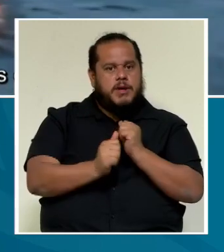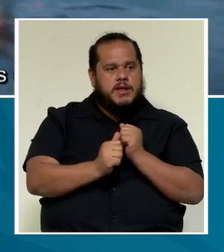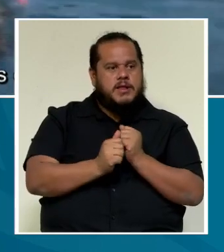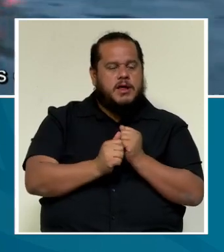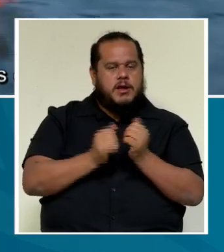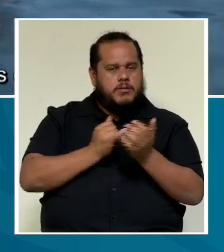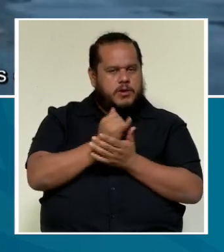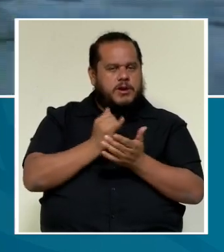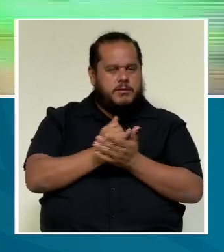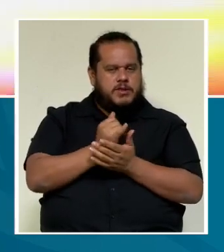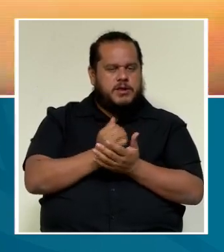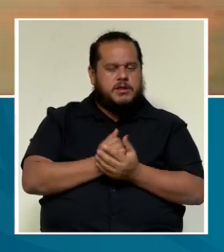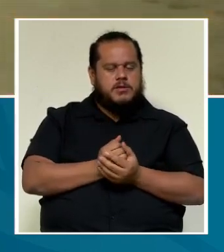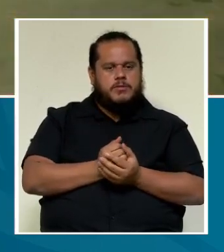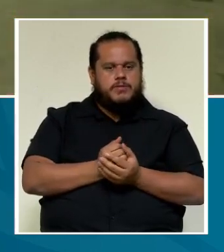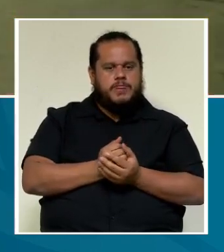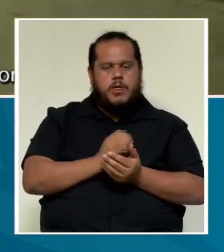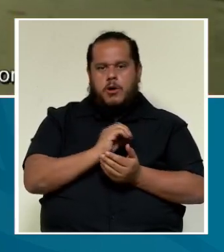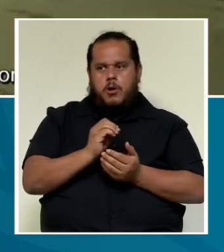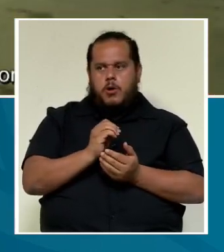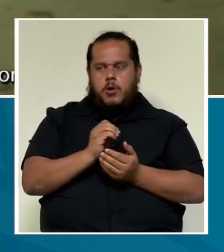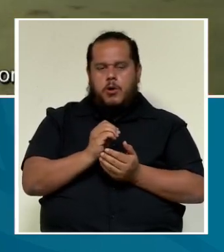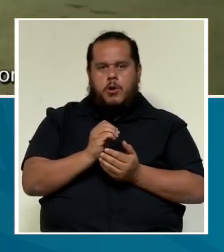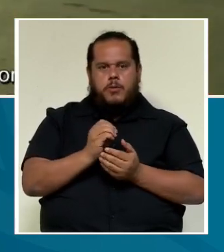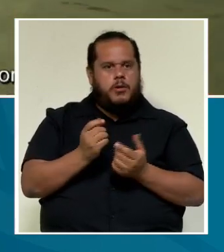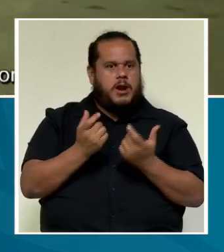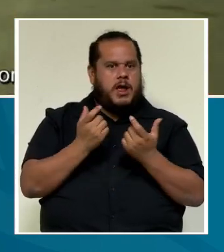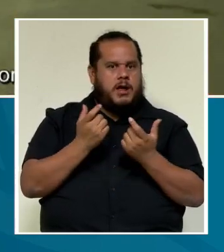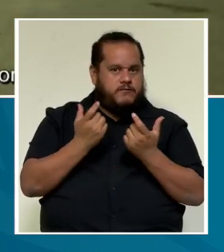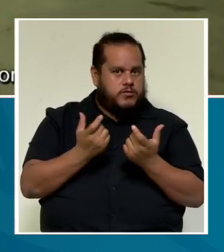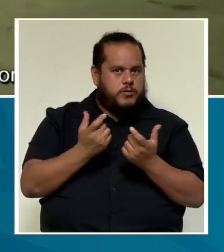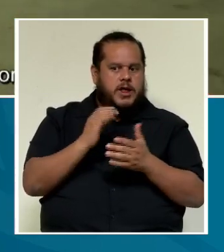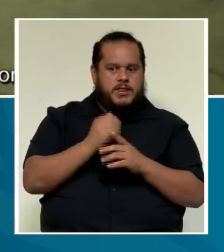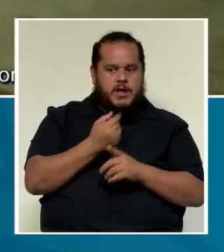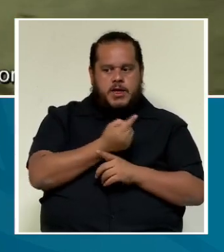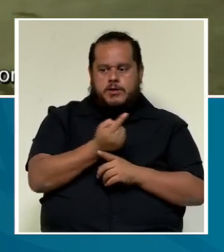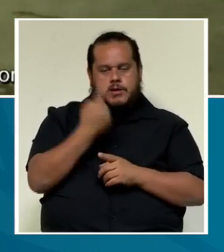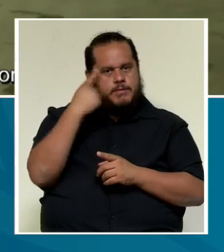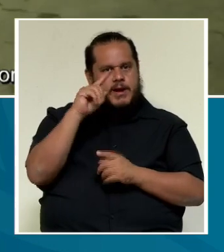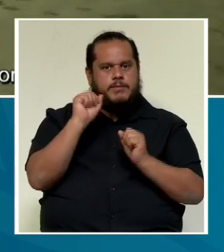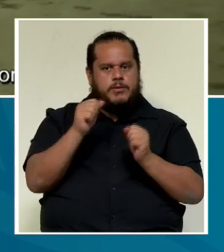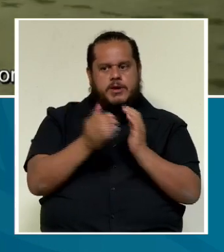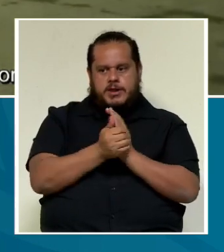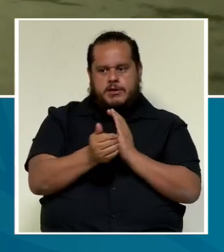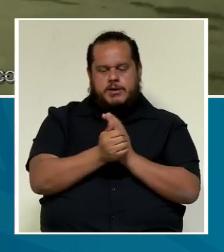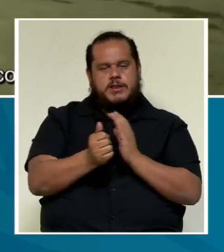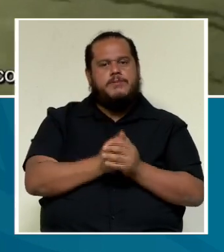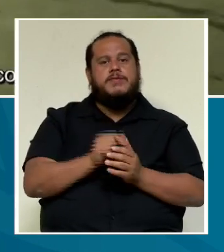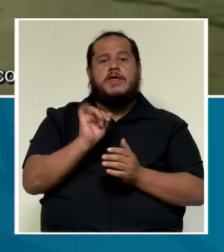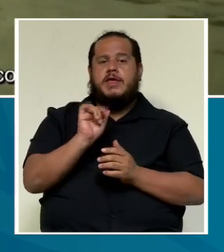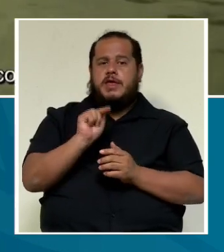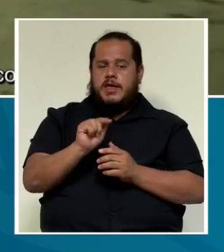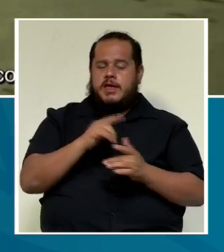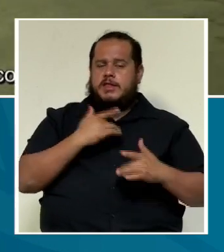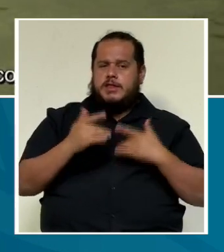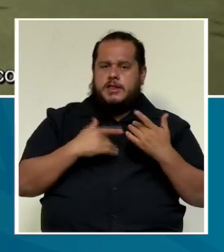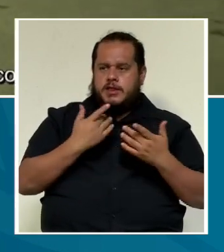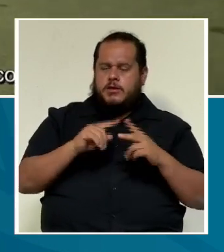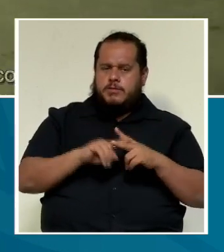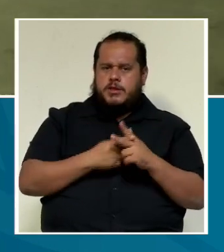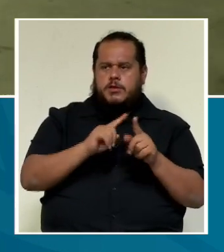la investigación oportuna de cada una de ellas para eventualmente poder habilitarlas. En este sentido, a partir de las